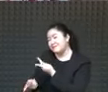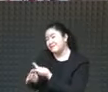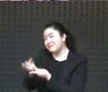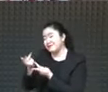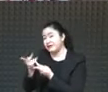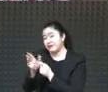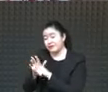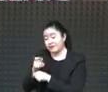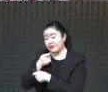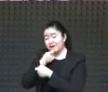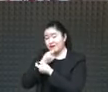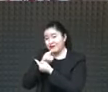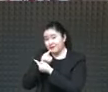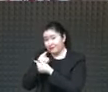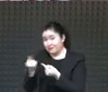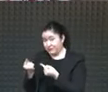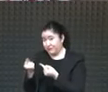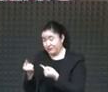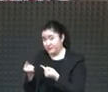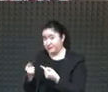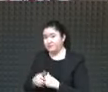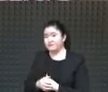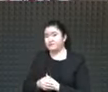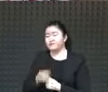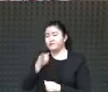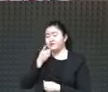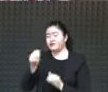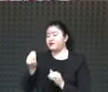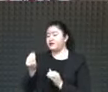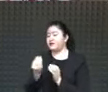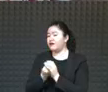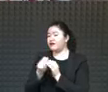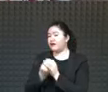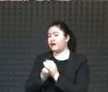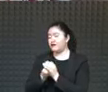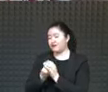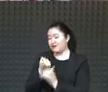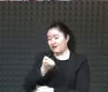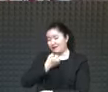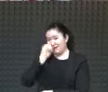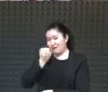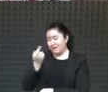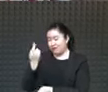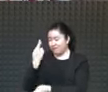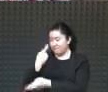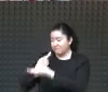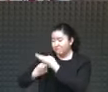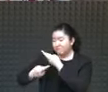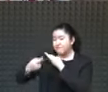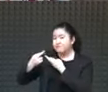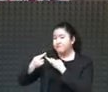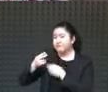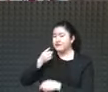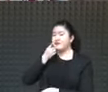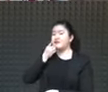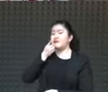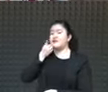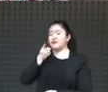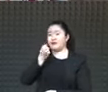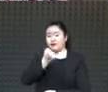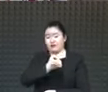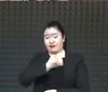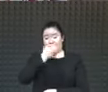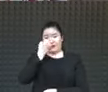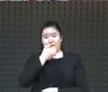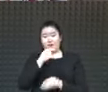de los niños. Bueno, se habla de los niños que regresan a clases, se habla de las condiciones que tienen que tener las